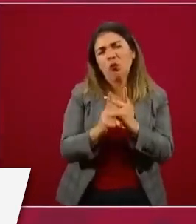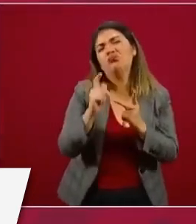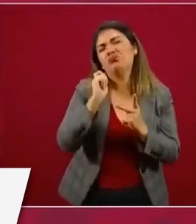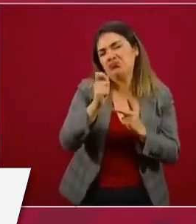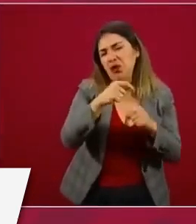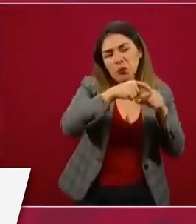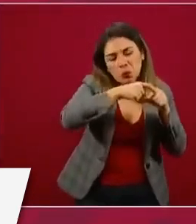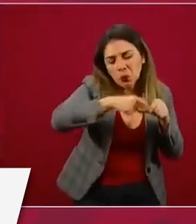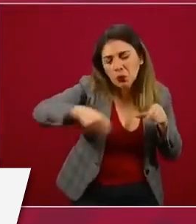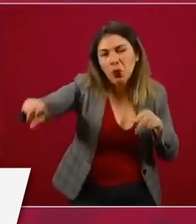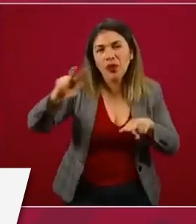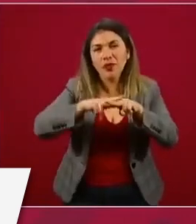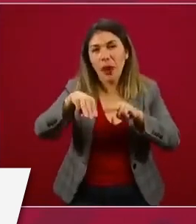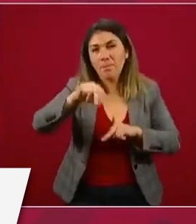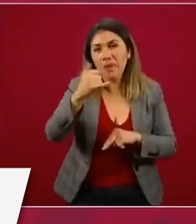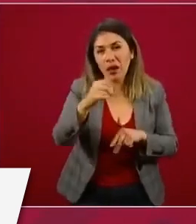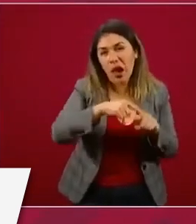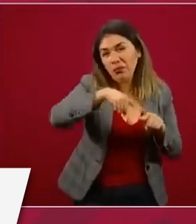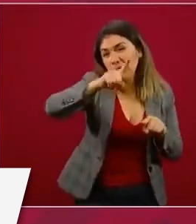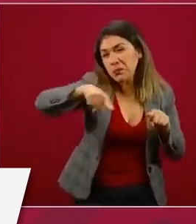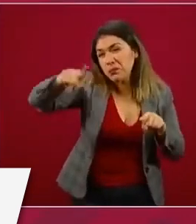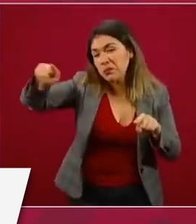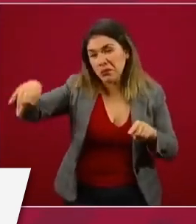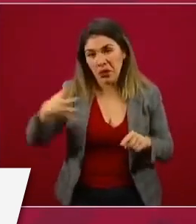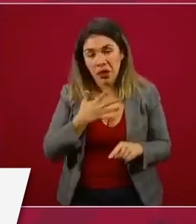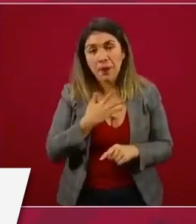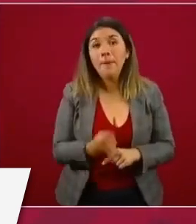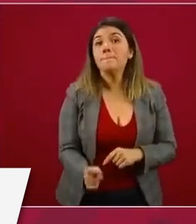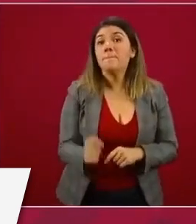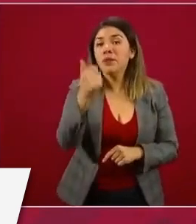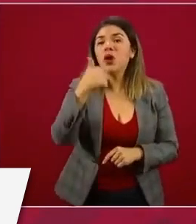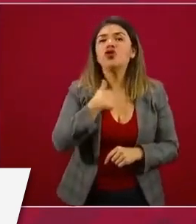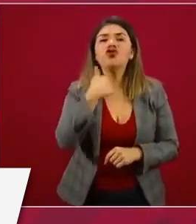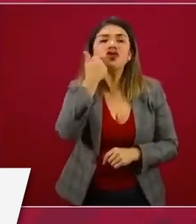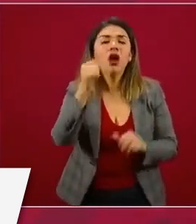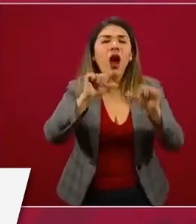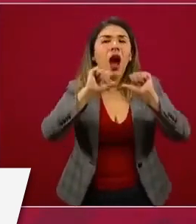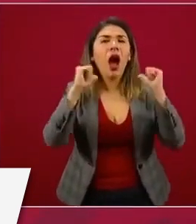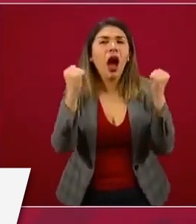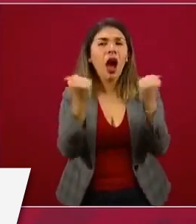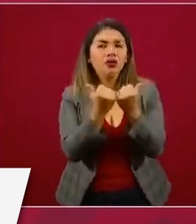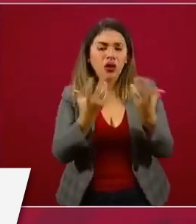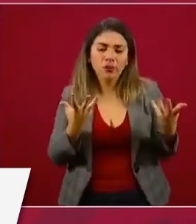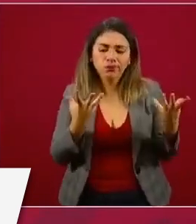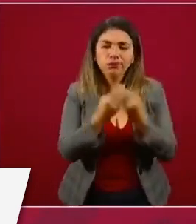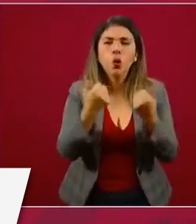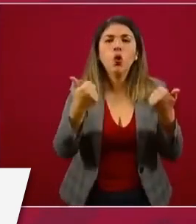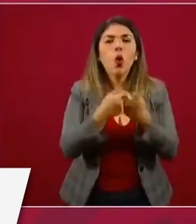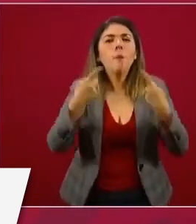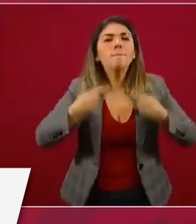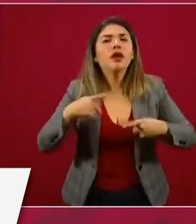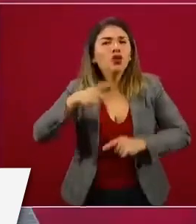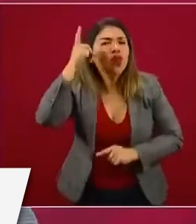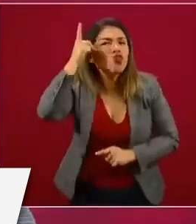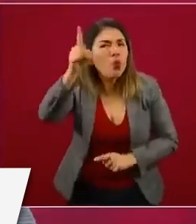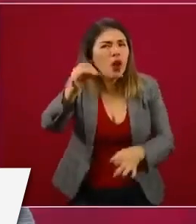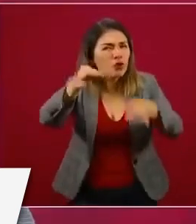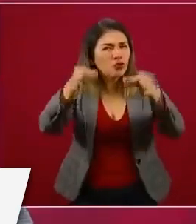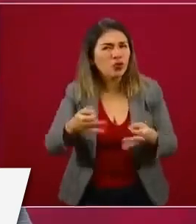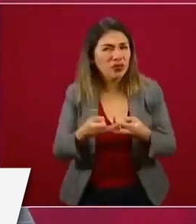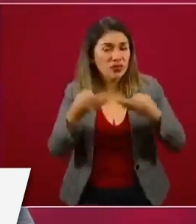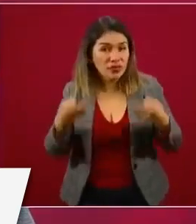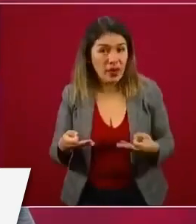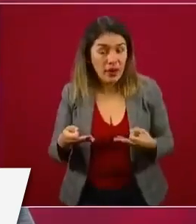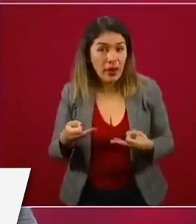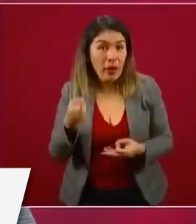de todo el tema ya lo que estamos buscando primero es asociarnos con los dueños de la tierra por los dueños originales es una